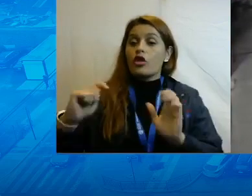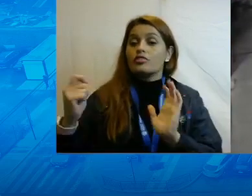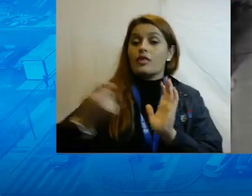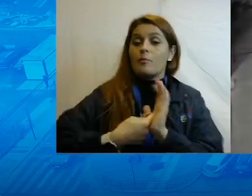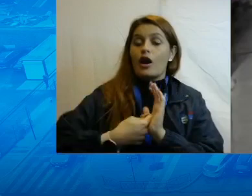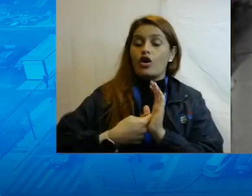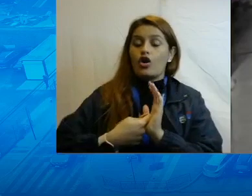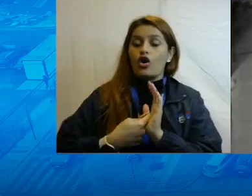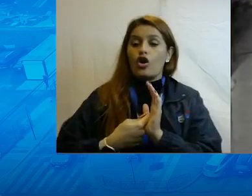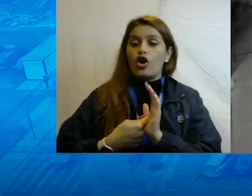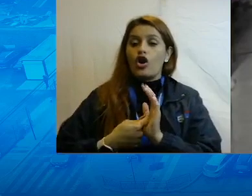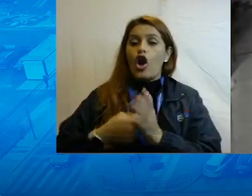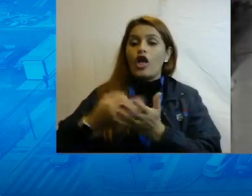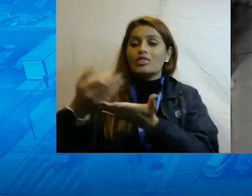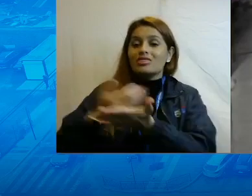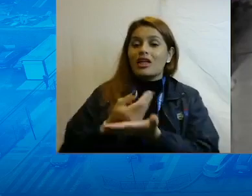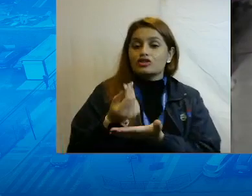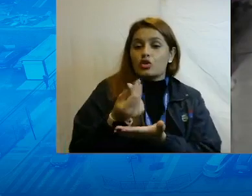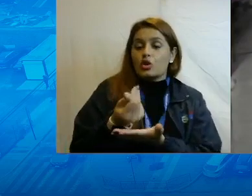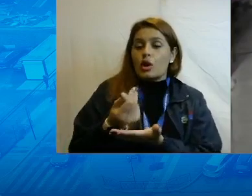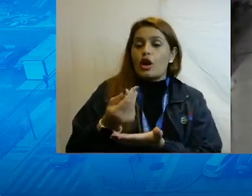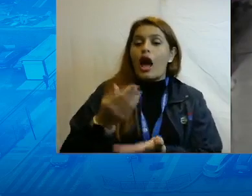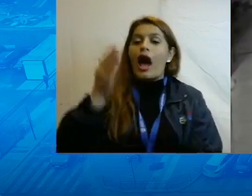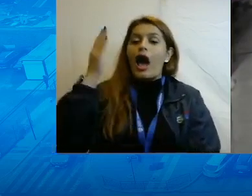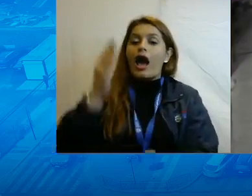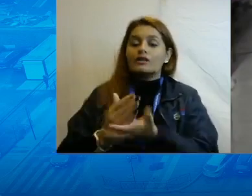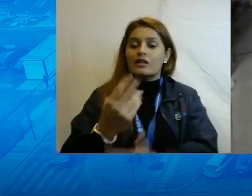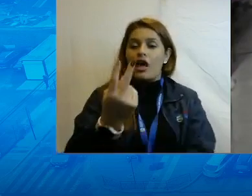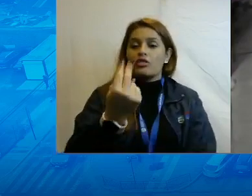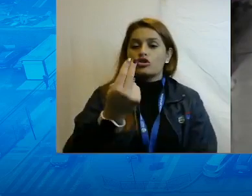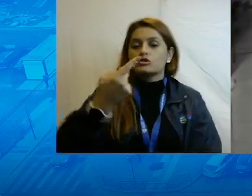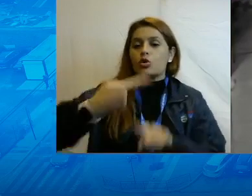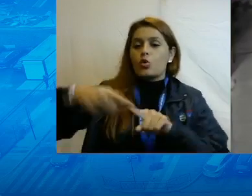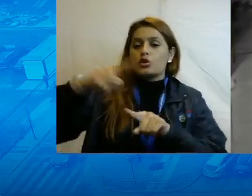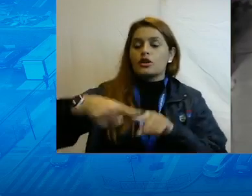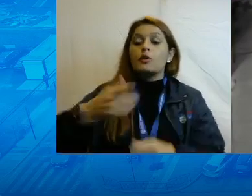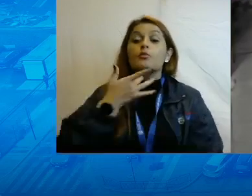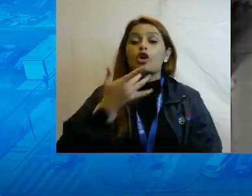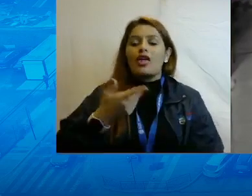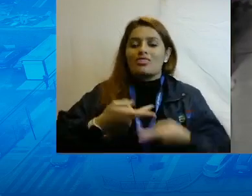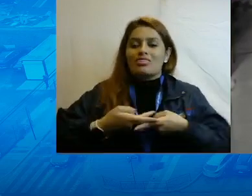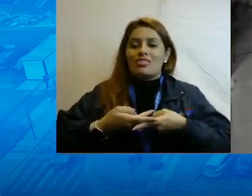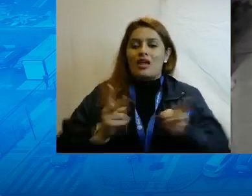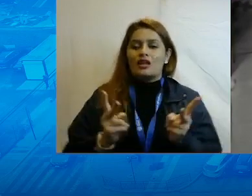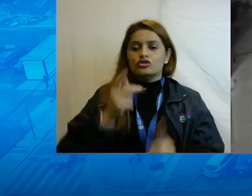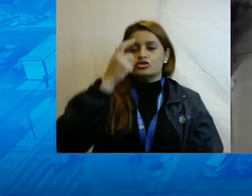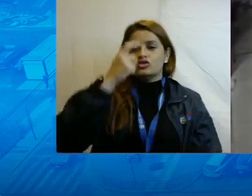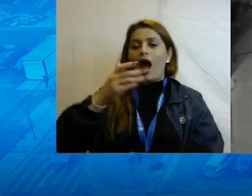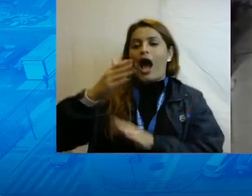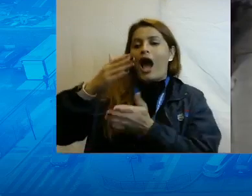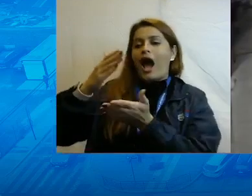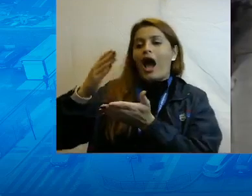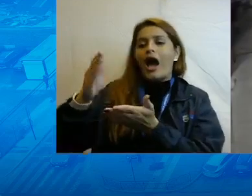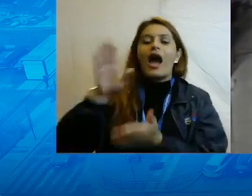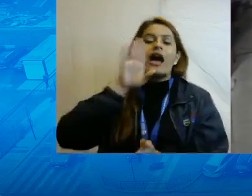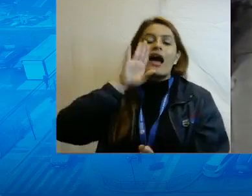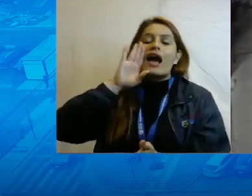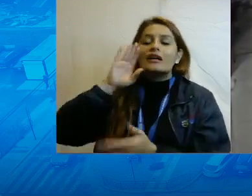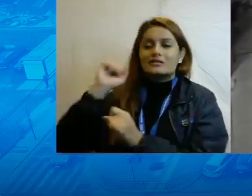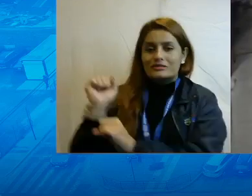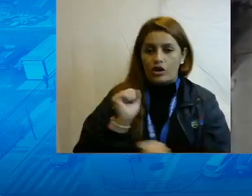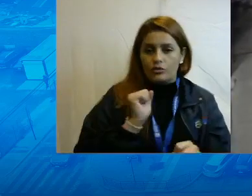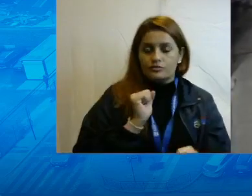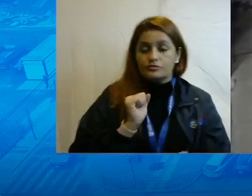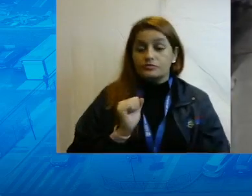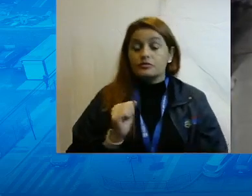tesorera municipal hasta en 12 cuotas por los derechos de aseo. Que siendo así y en estas condiciones, condonar hasta